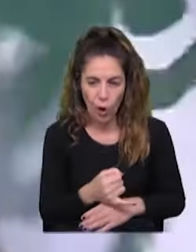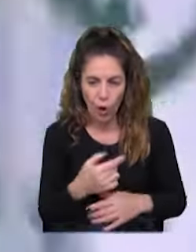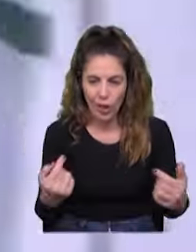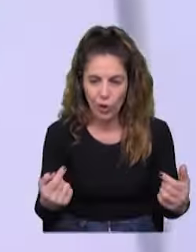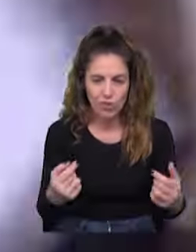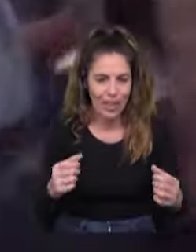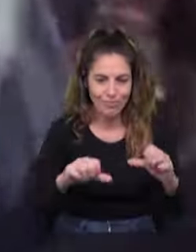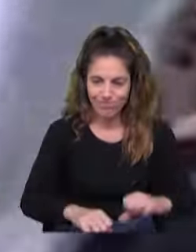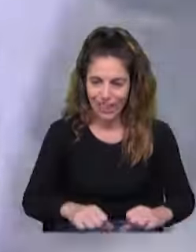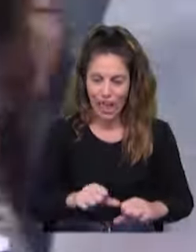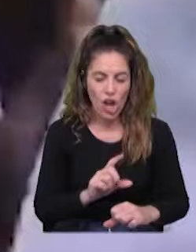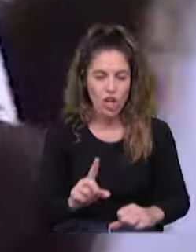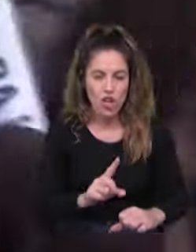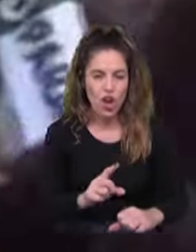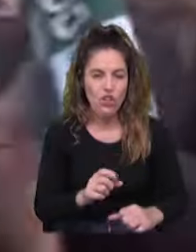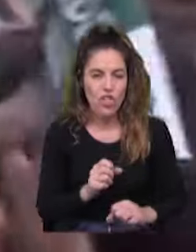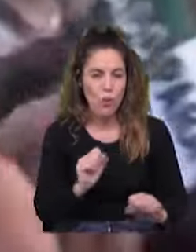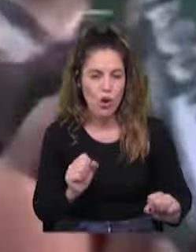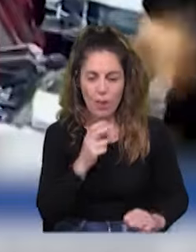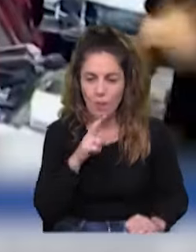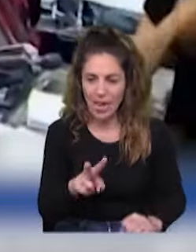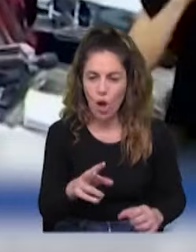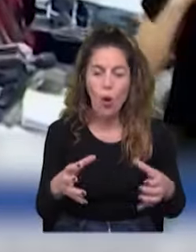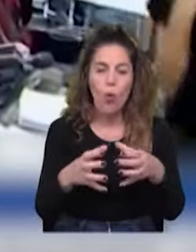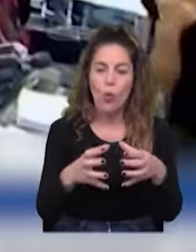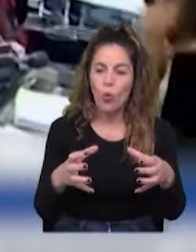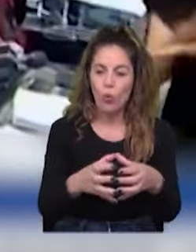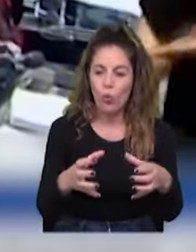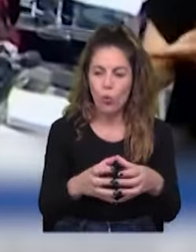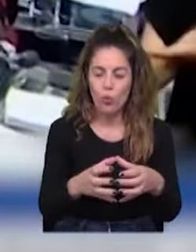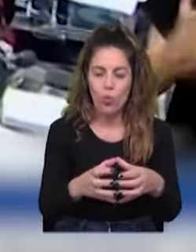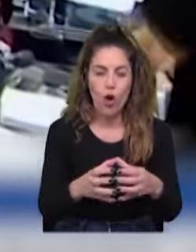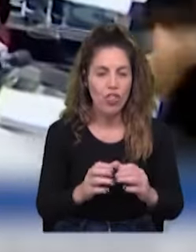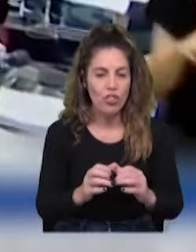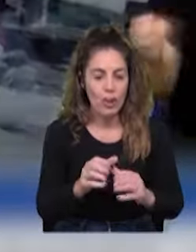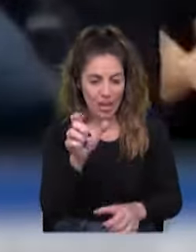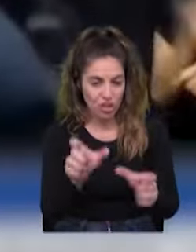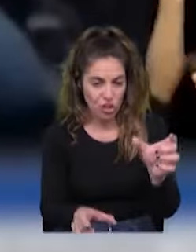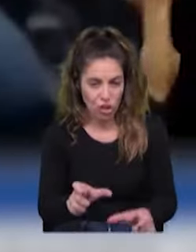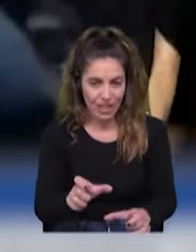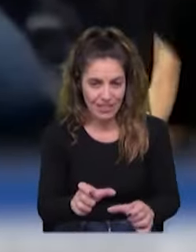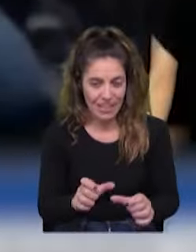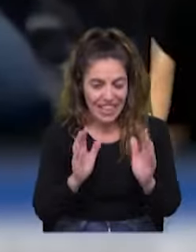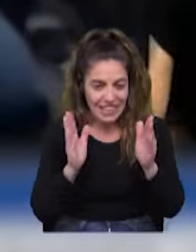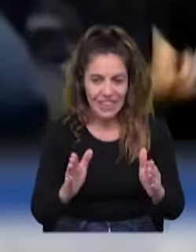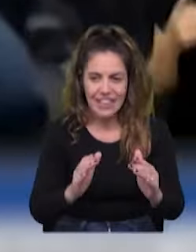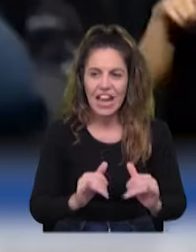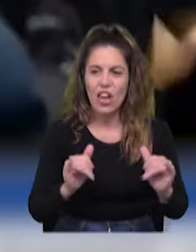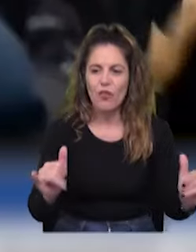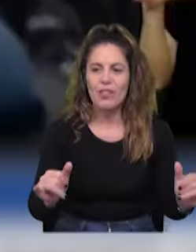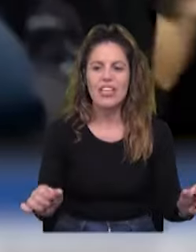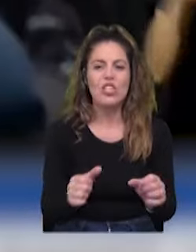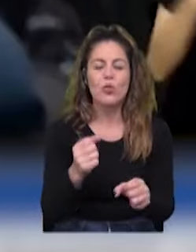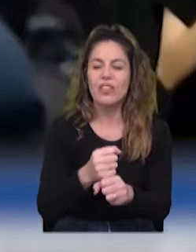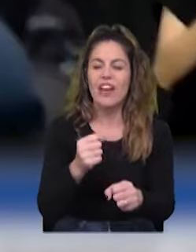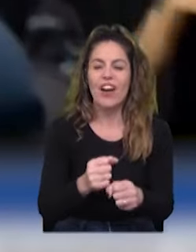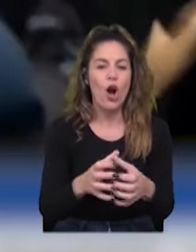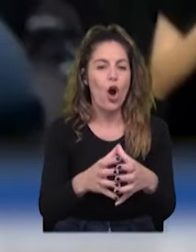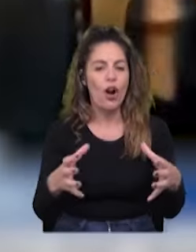caen no están disponibles entonces un grupo muy grande de dateros y dater hizo un trabajo muy grande se llama transición